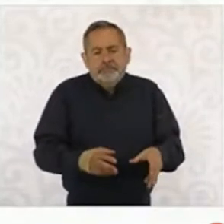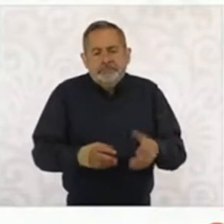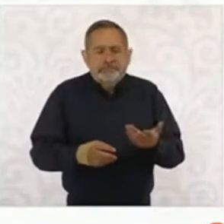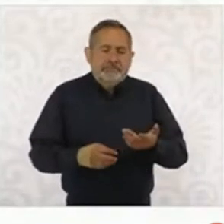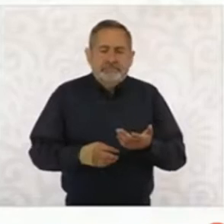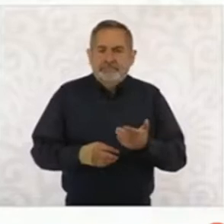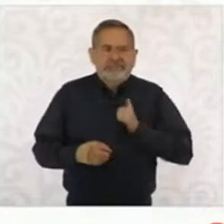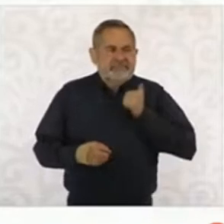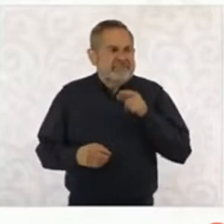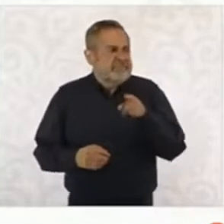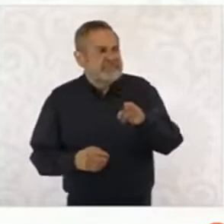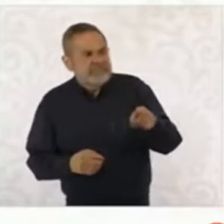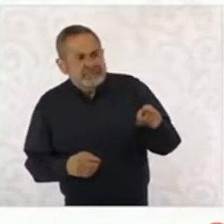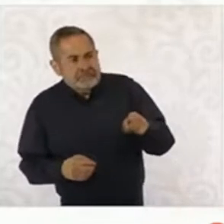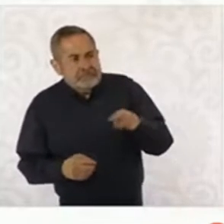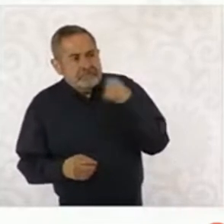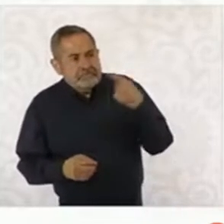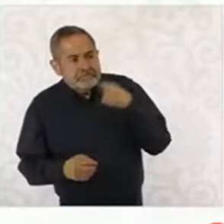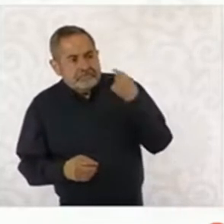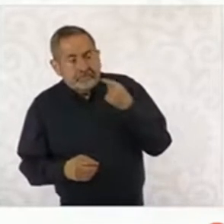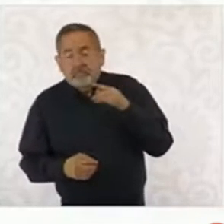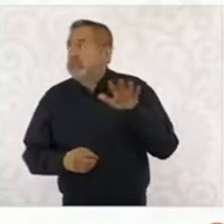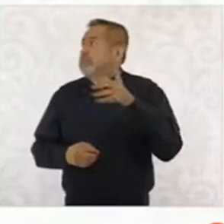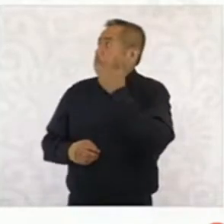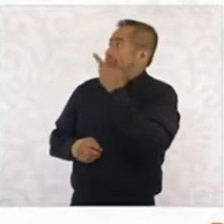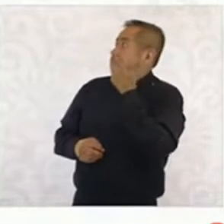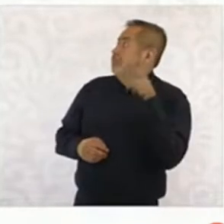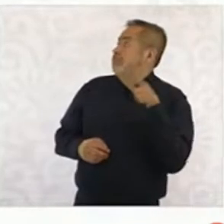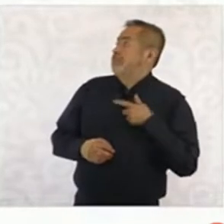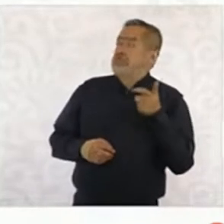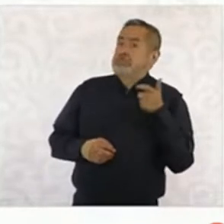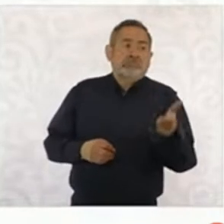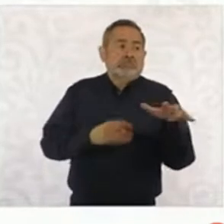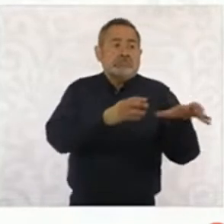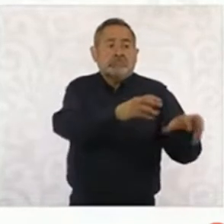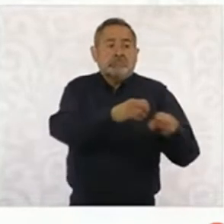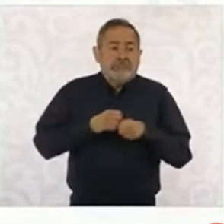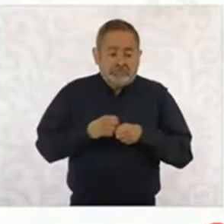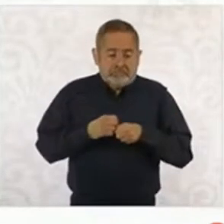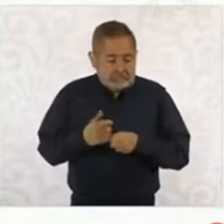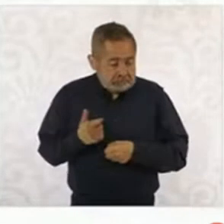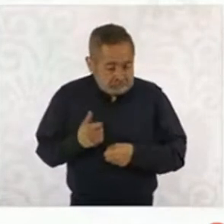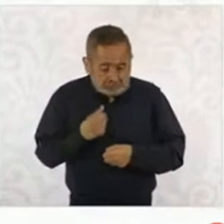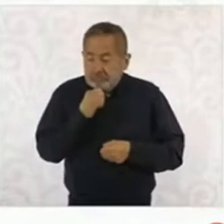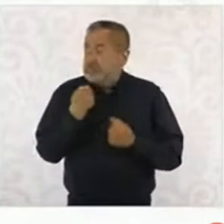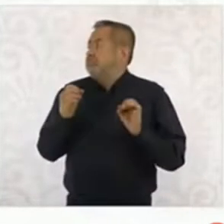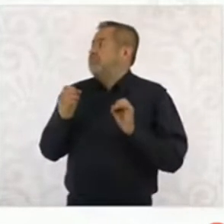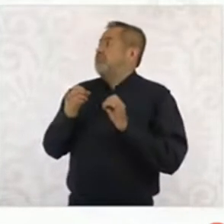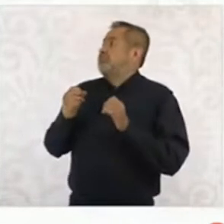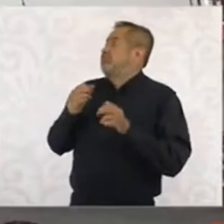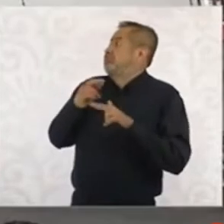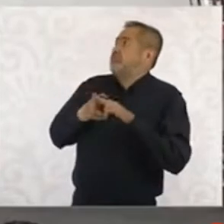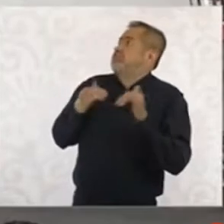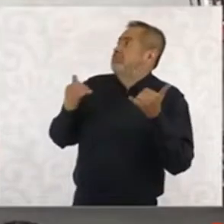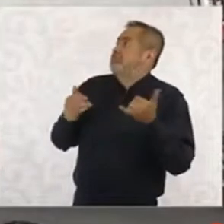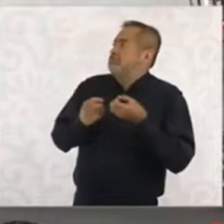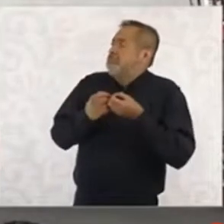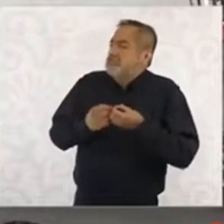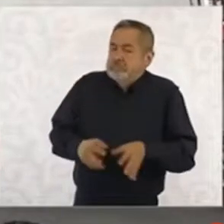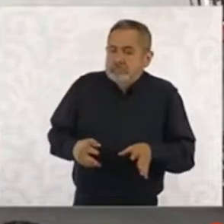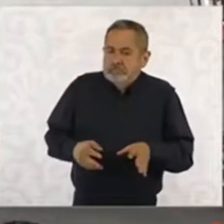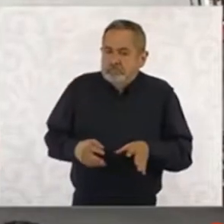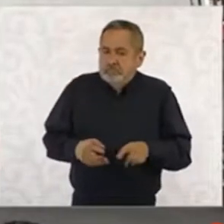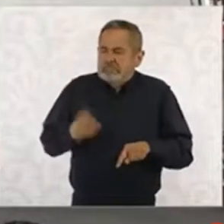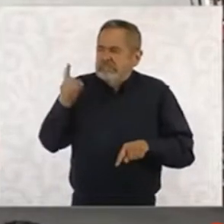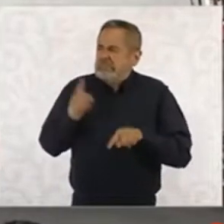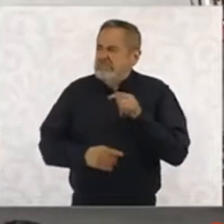había empresas que traían pérdidas o ya iban en picada, las compraban, las hacían suyas como pérdidas y luego las